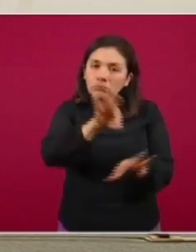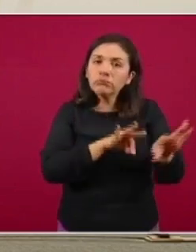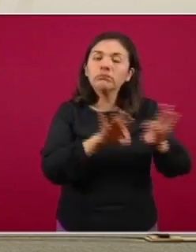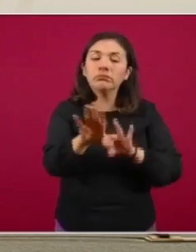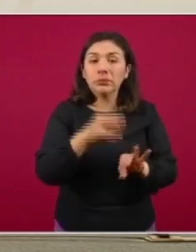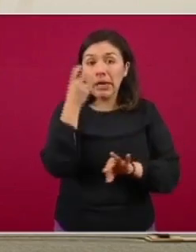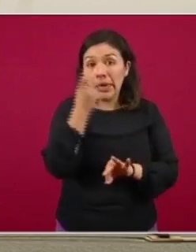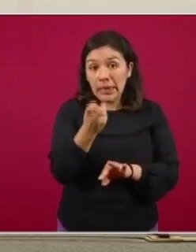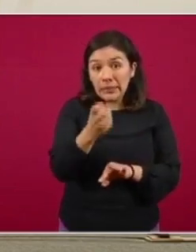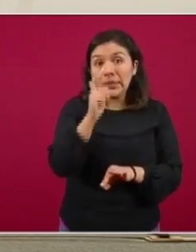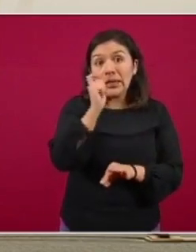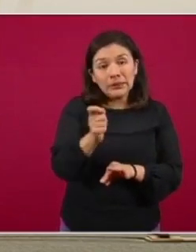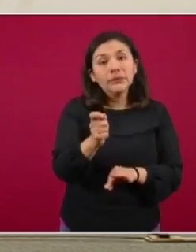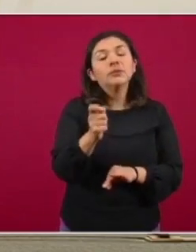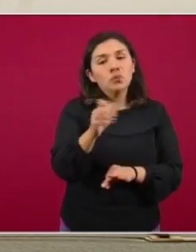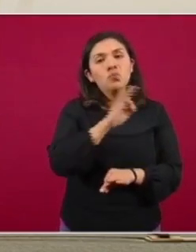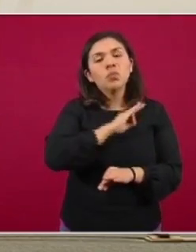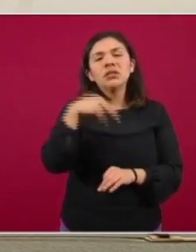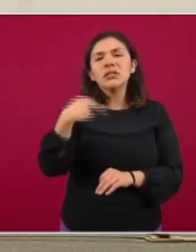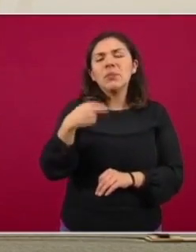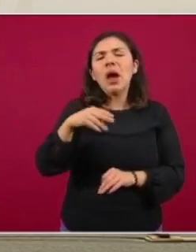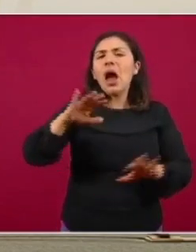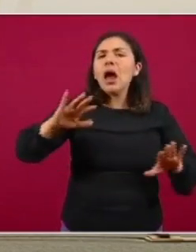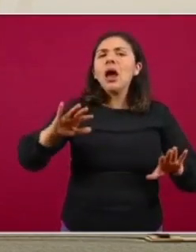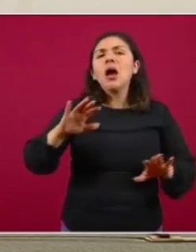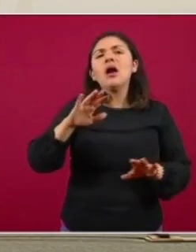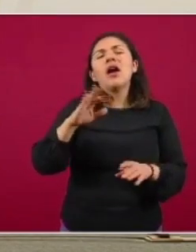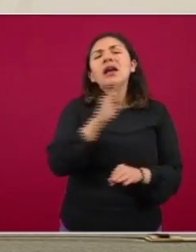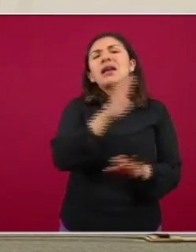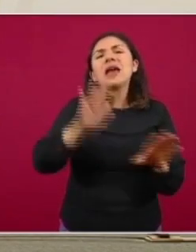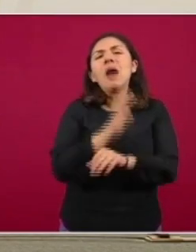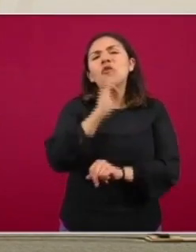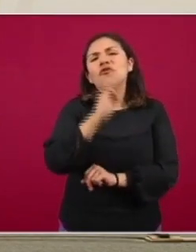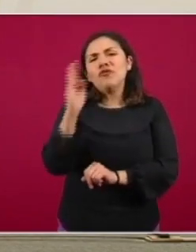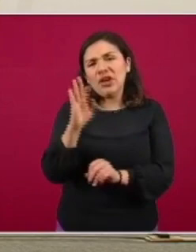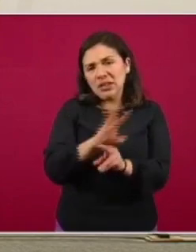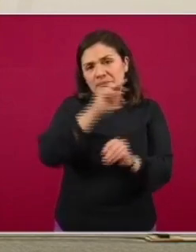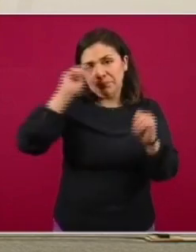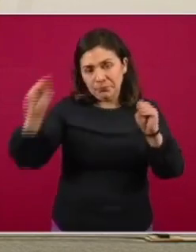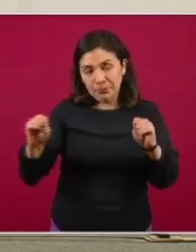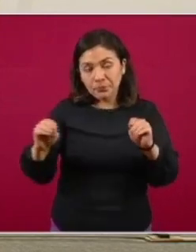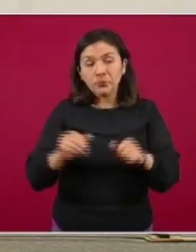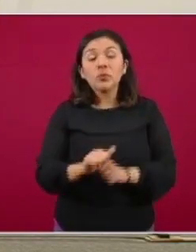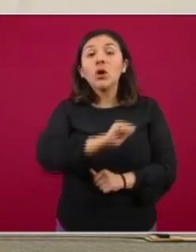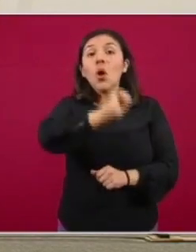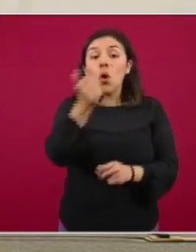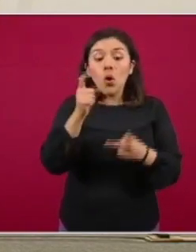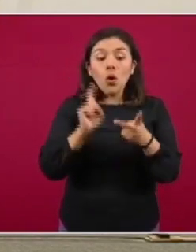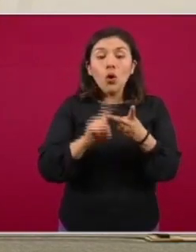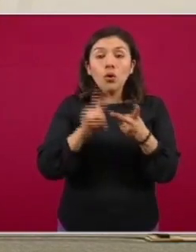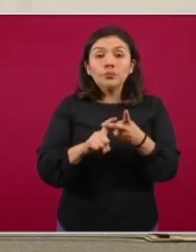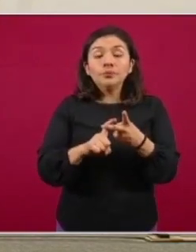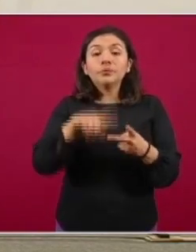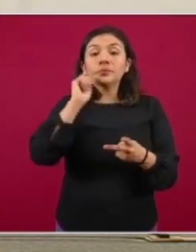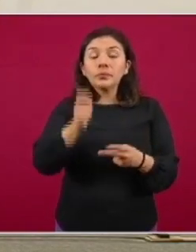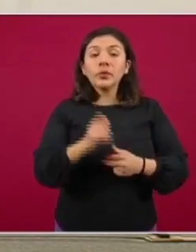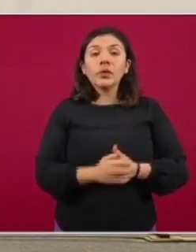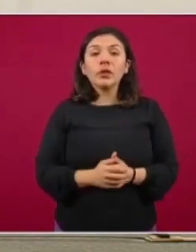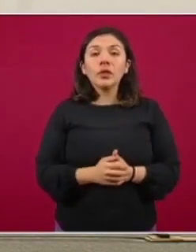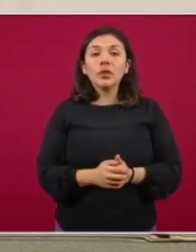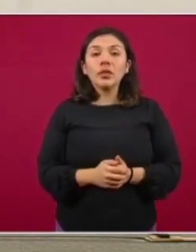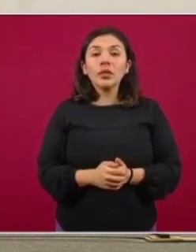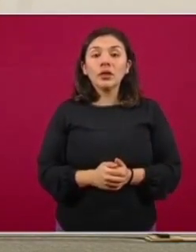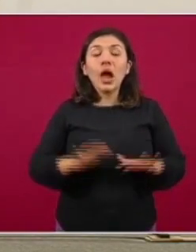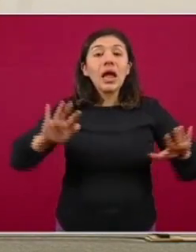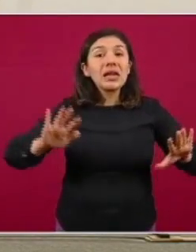un componente que es reprogramación. Otro componente muy importante es el transformar